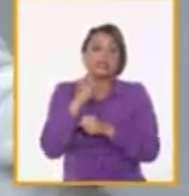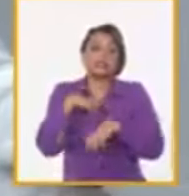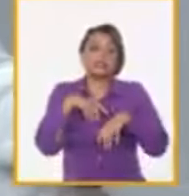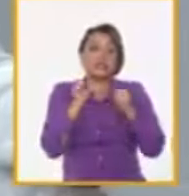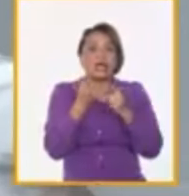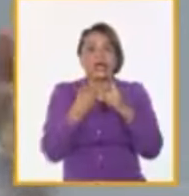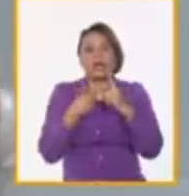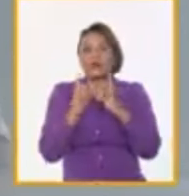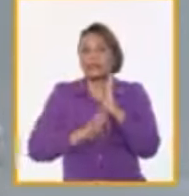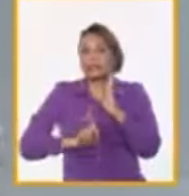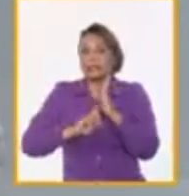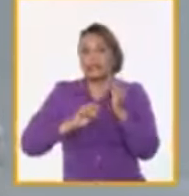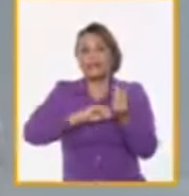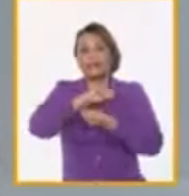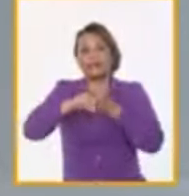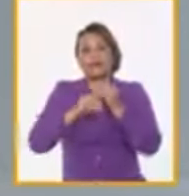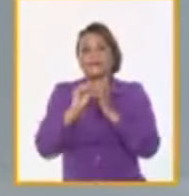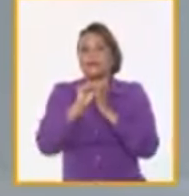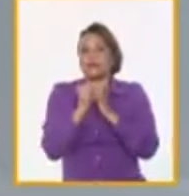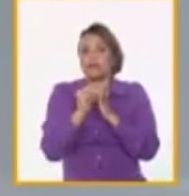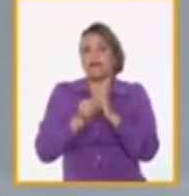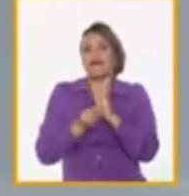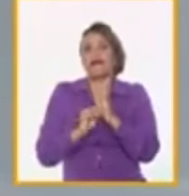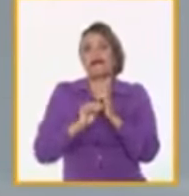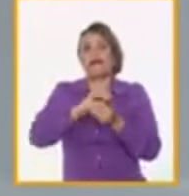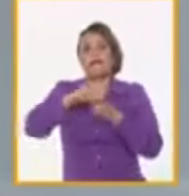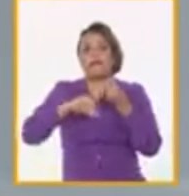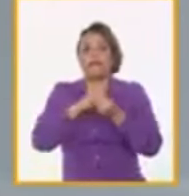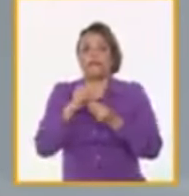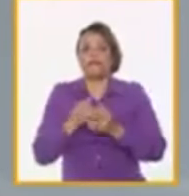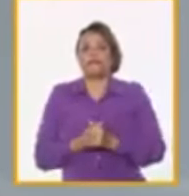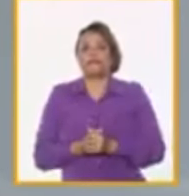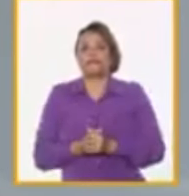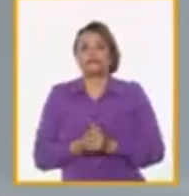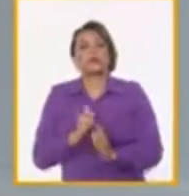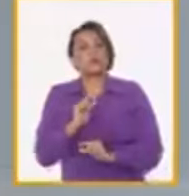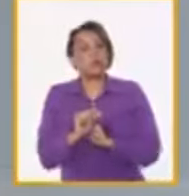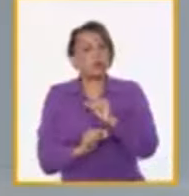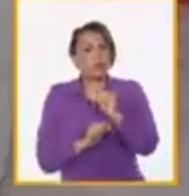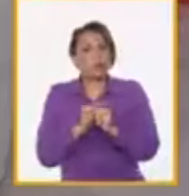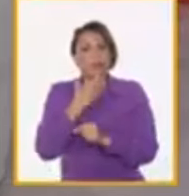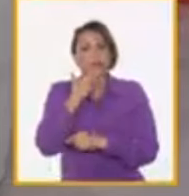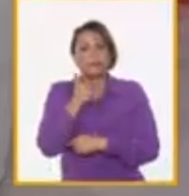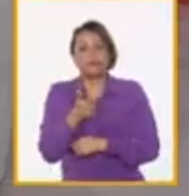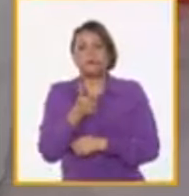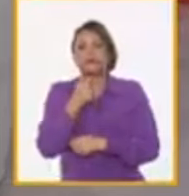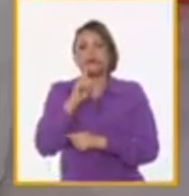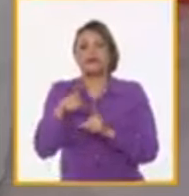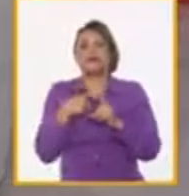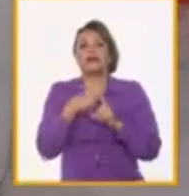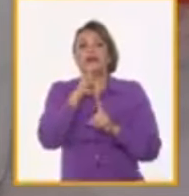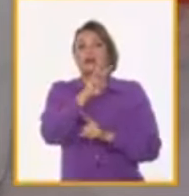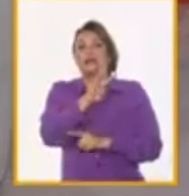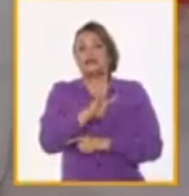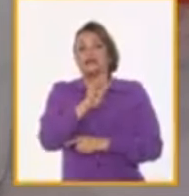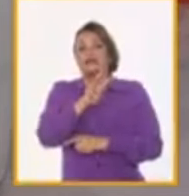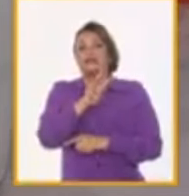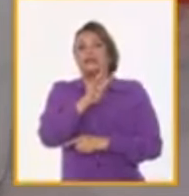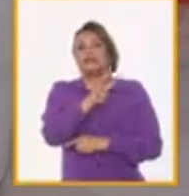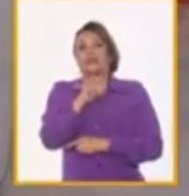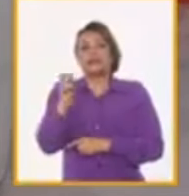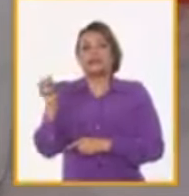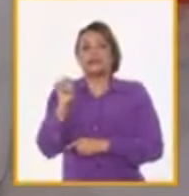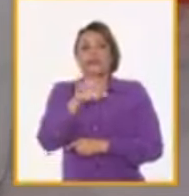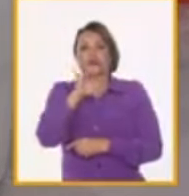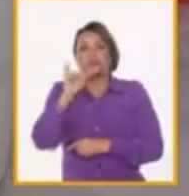que tenemos que reponerlo. Con esto hemos logrado ya beneficiar a más de 350.000 personas. Y